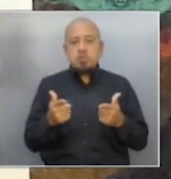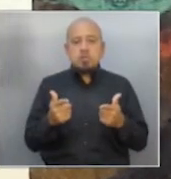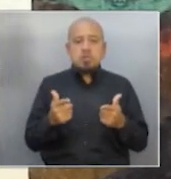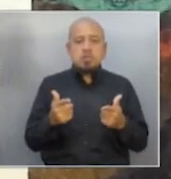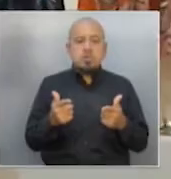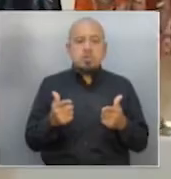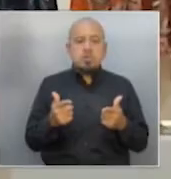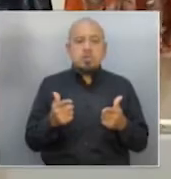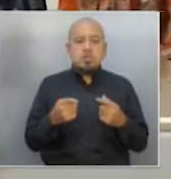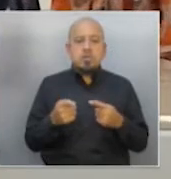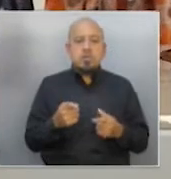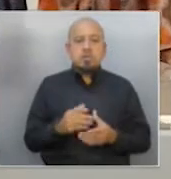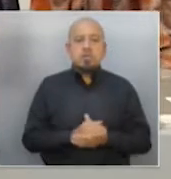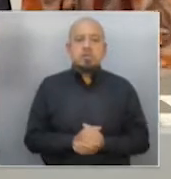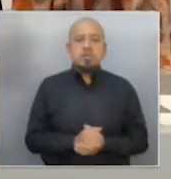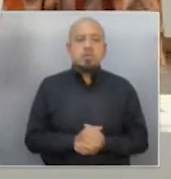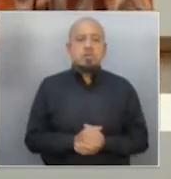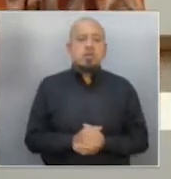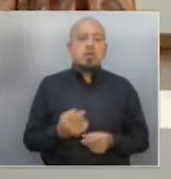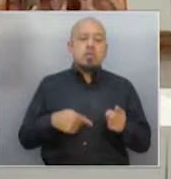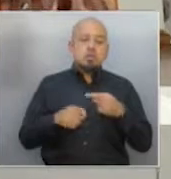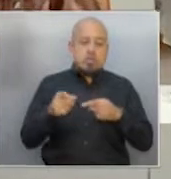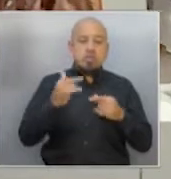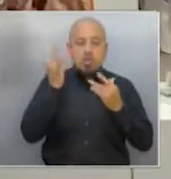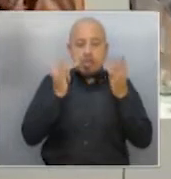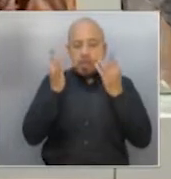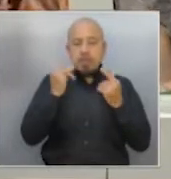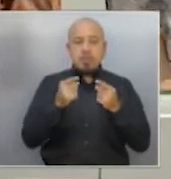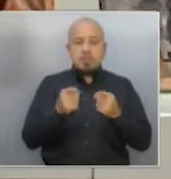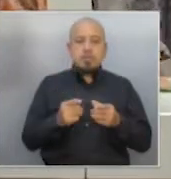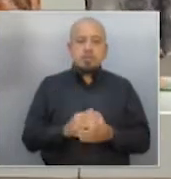esto terminó en aquello, ¿no? Y creo que el arte está bueno para eso también.